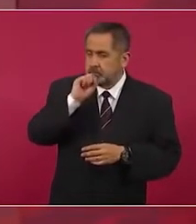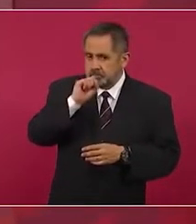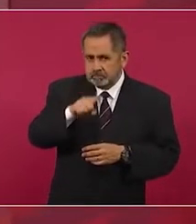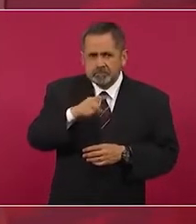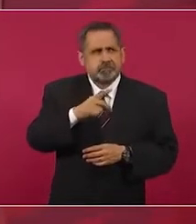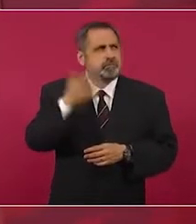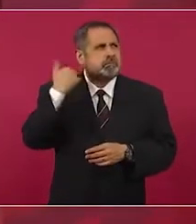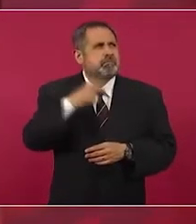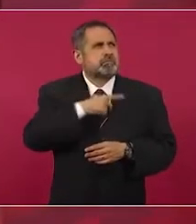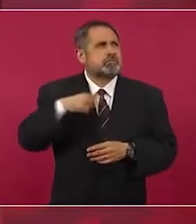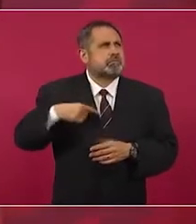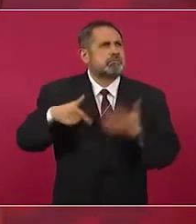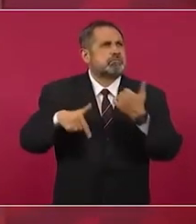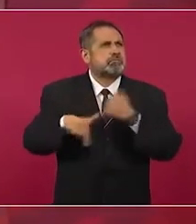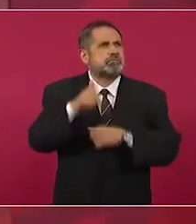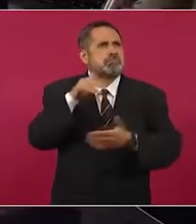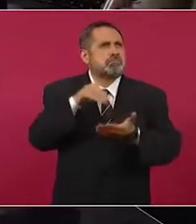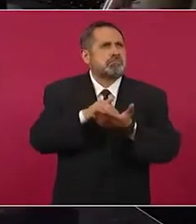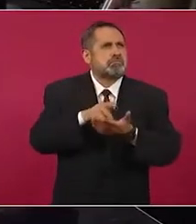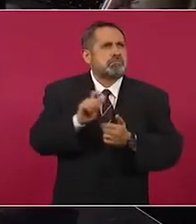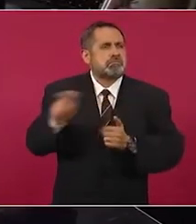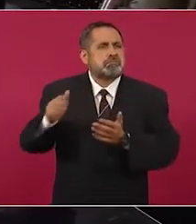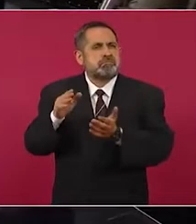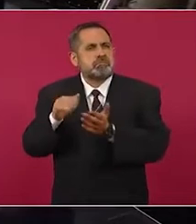debía como 12,000 millones